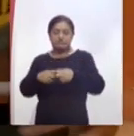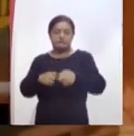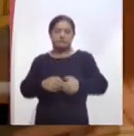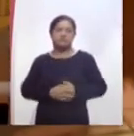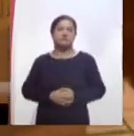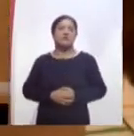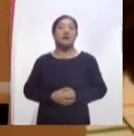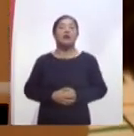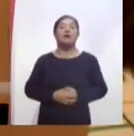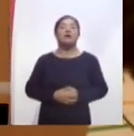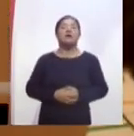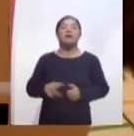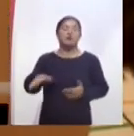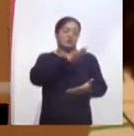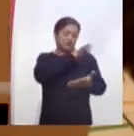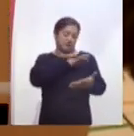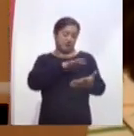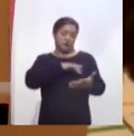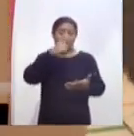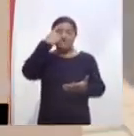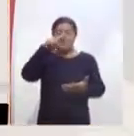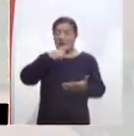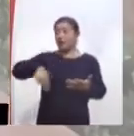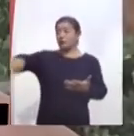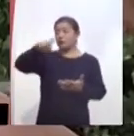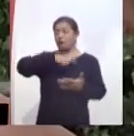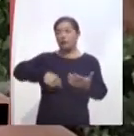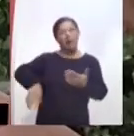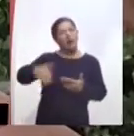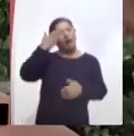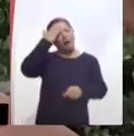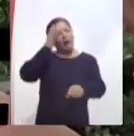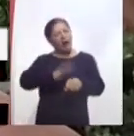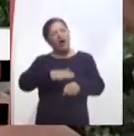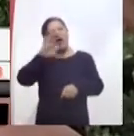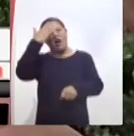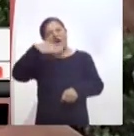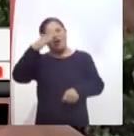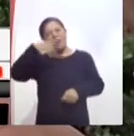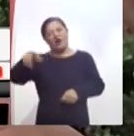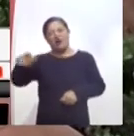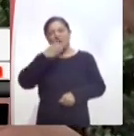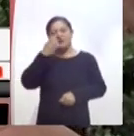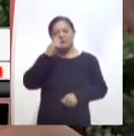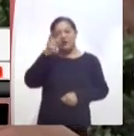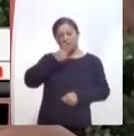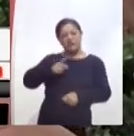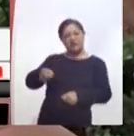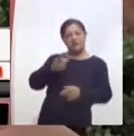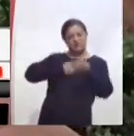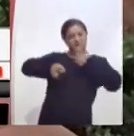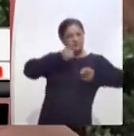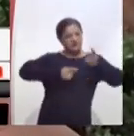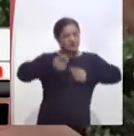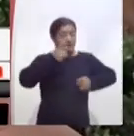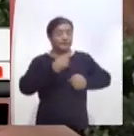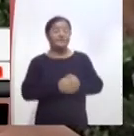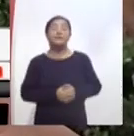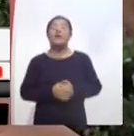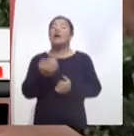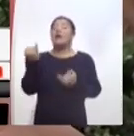dirigidas a fortalecer el aprendizaje adquirido en las escuelas. También sabemos que hay una gran necesidad, pues, de